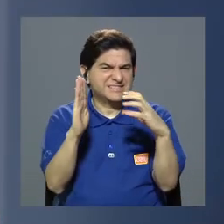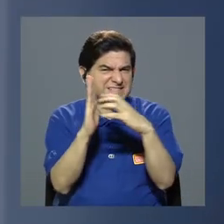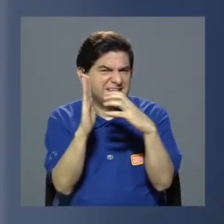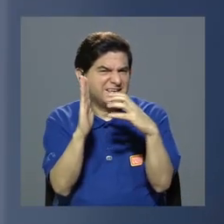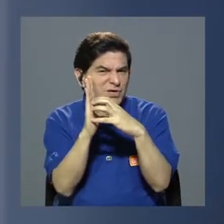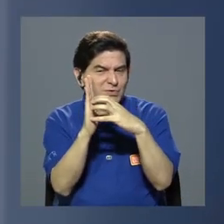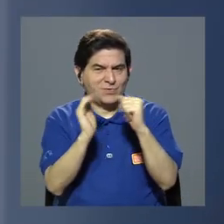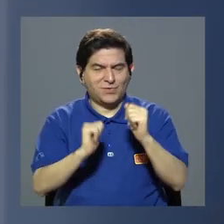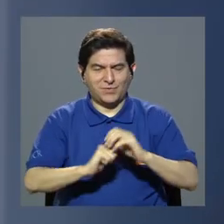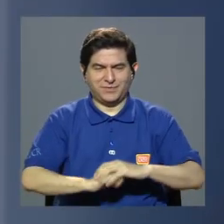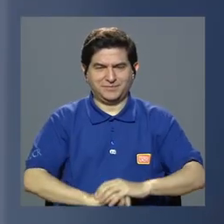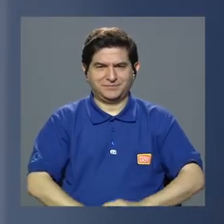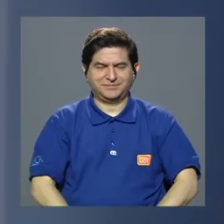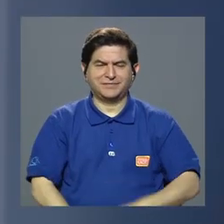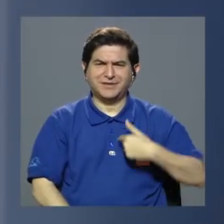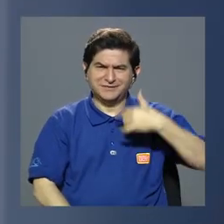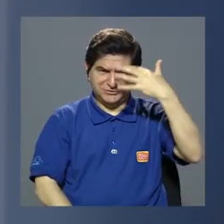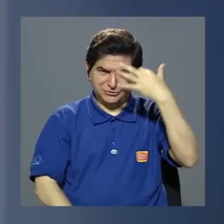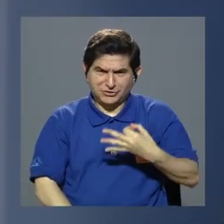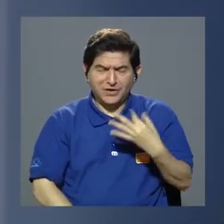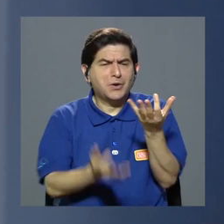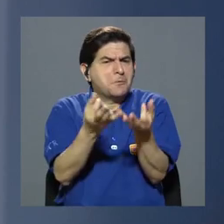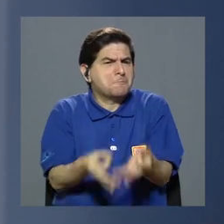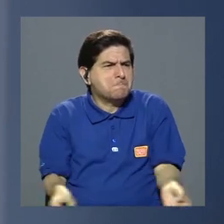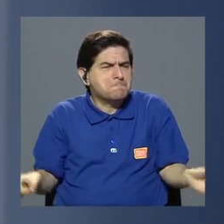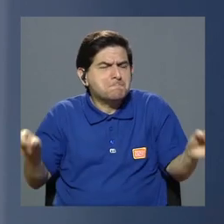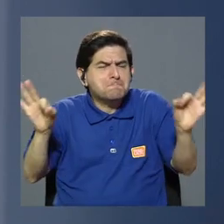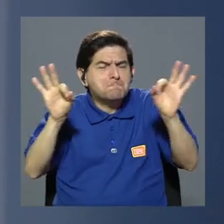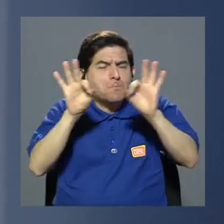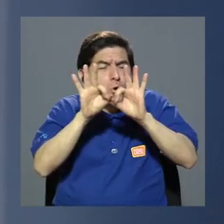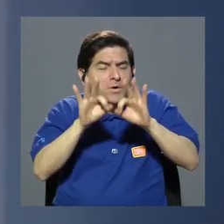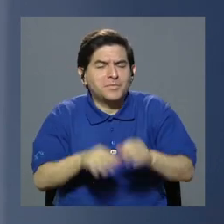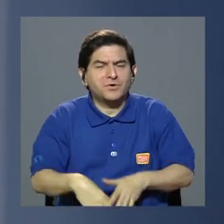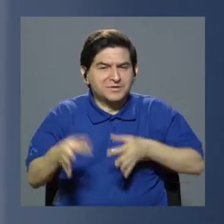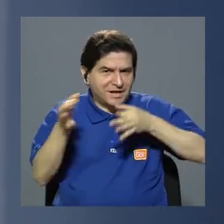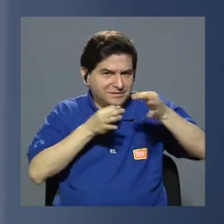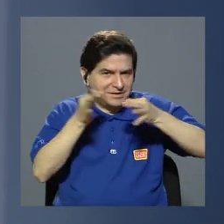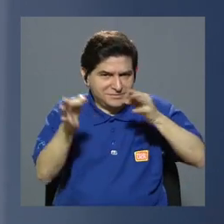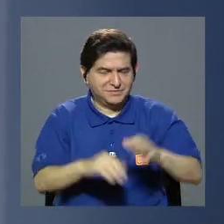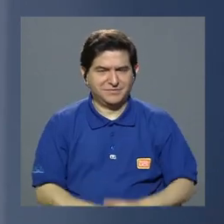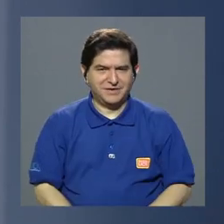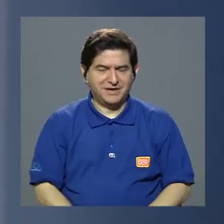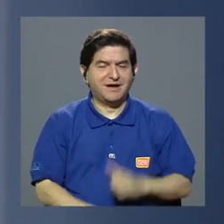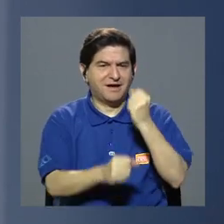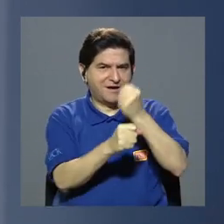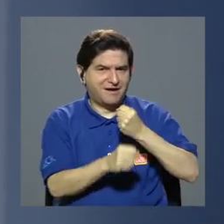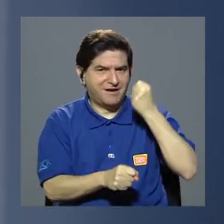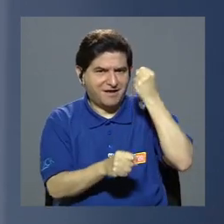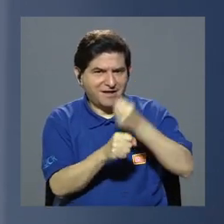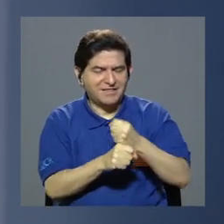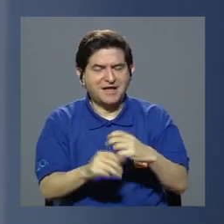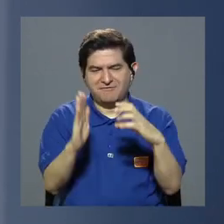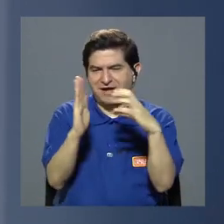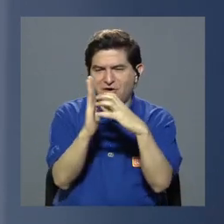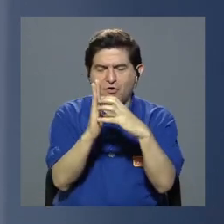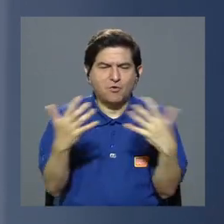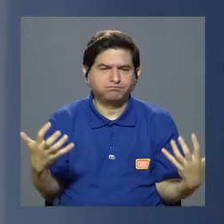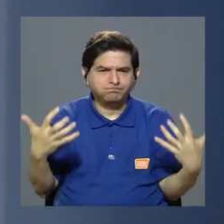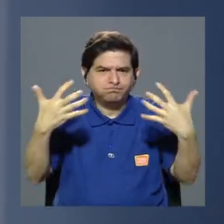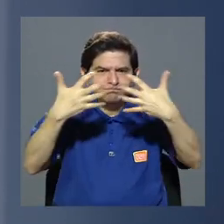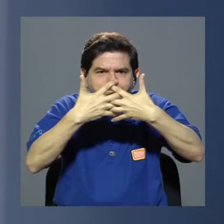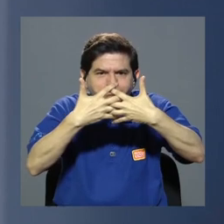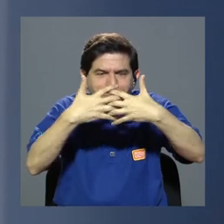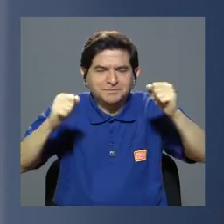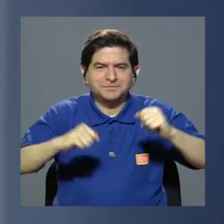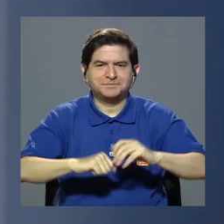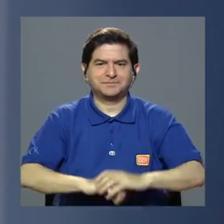los guiones que creo que es importantísimo resaltar aquí el trabajo que se